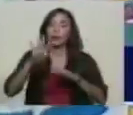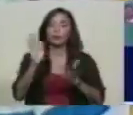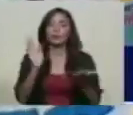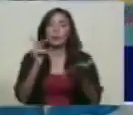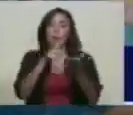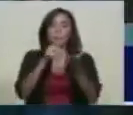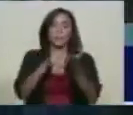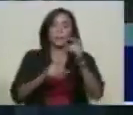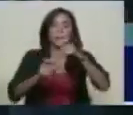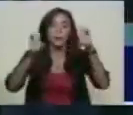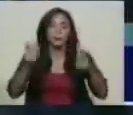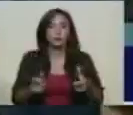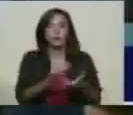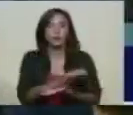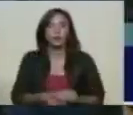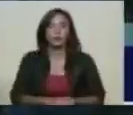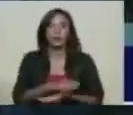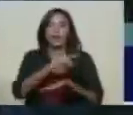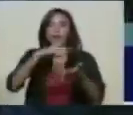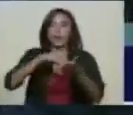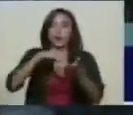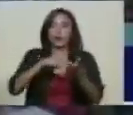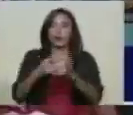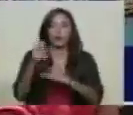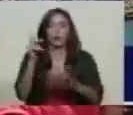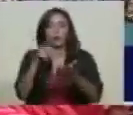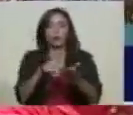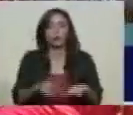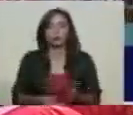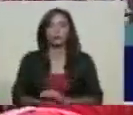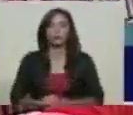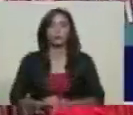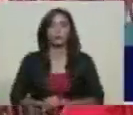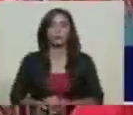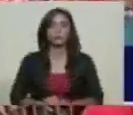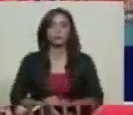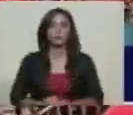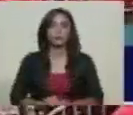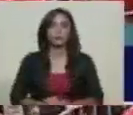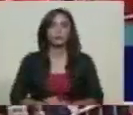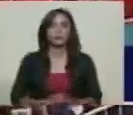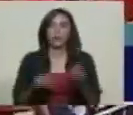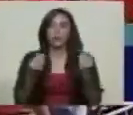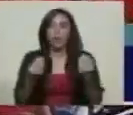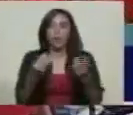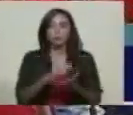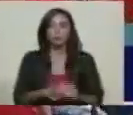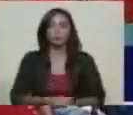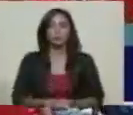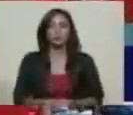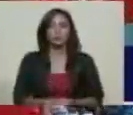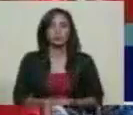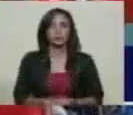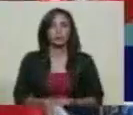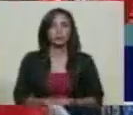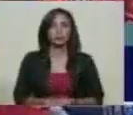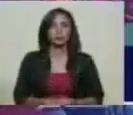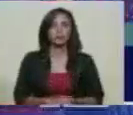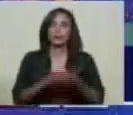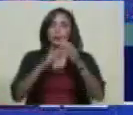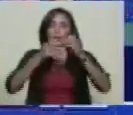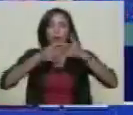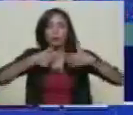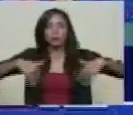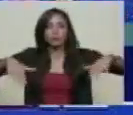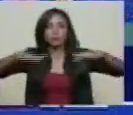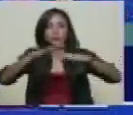14 de 2000. ¿Ustedes se dan cuenta de la magnitud de lo que ha sido la expansión de las